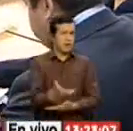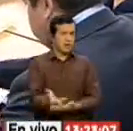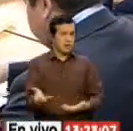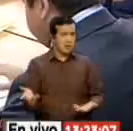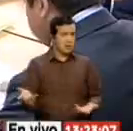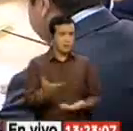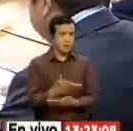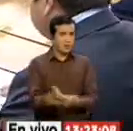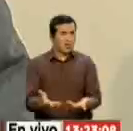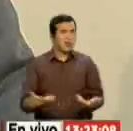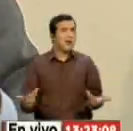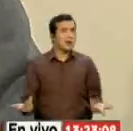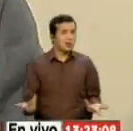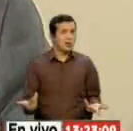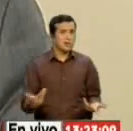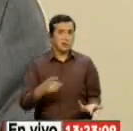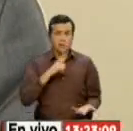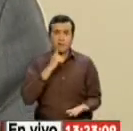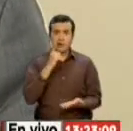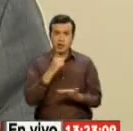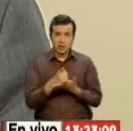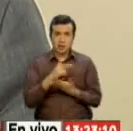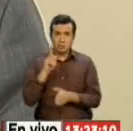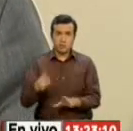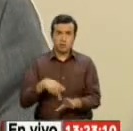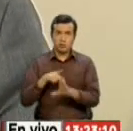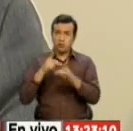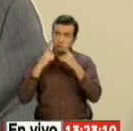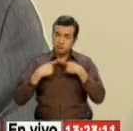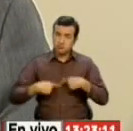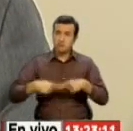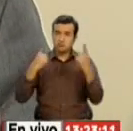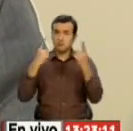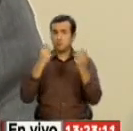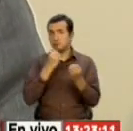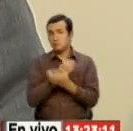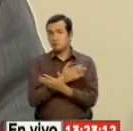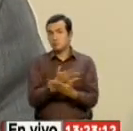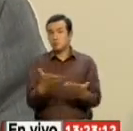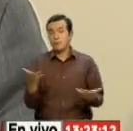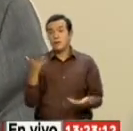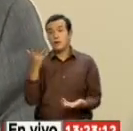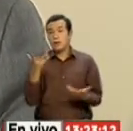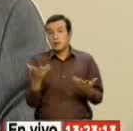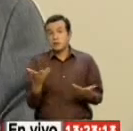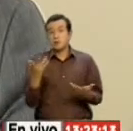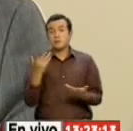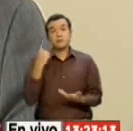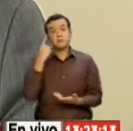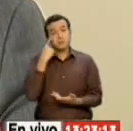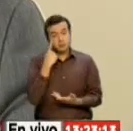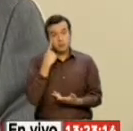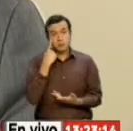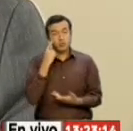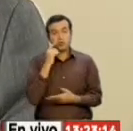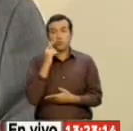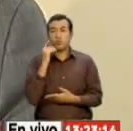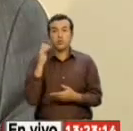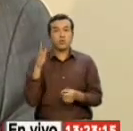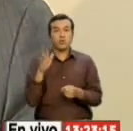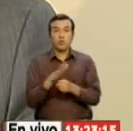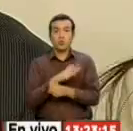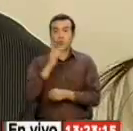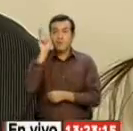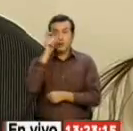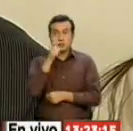vaya a desvirtuar la verdad que el perito ha venido a mencionar y con lo cual podría lanzarse totalmente abajo la